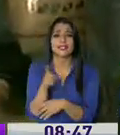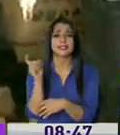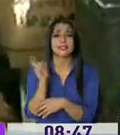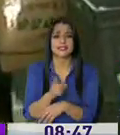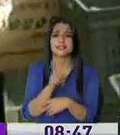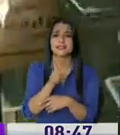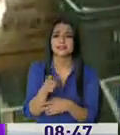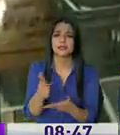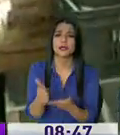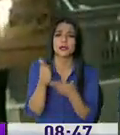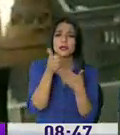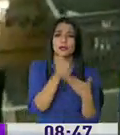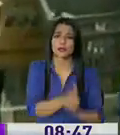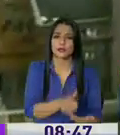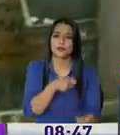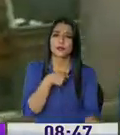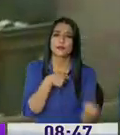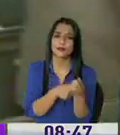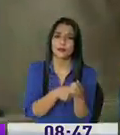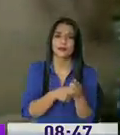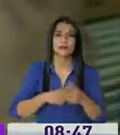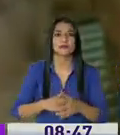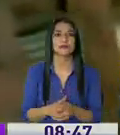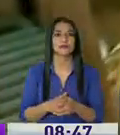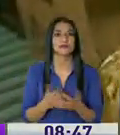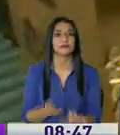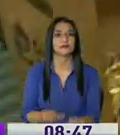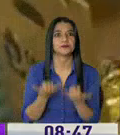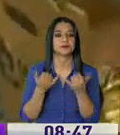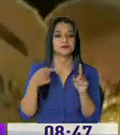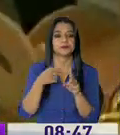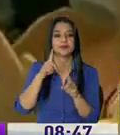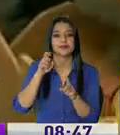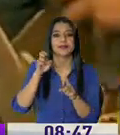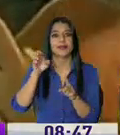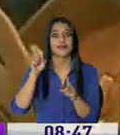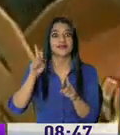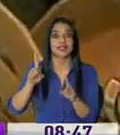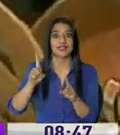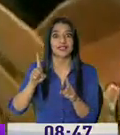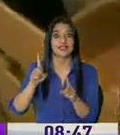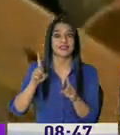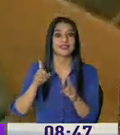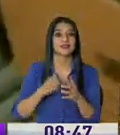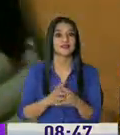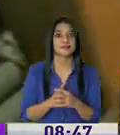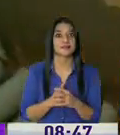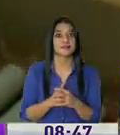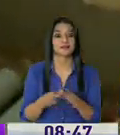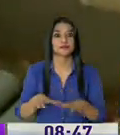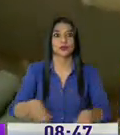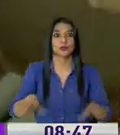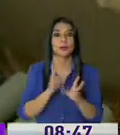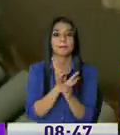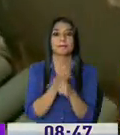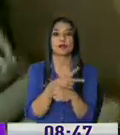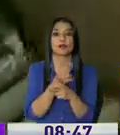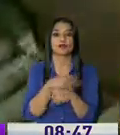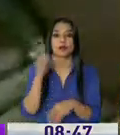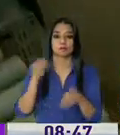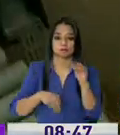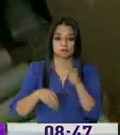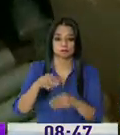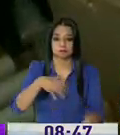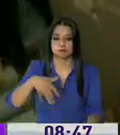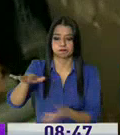nuestra ayuda, de nuestro apoyo. Se encuentra con nosotros David Proaño, estamos precisamente en la zona de producción donde se arman